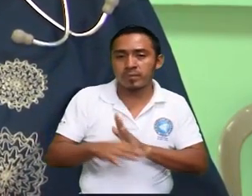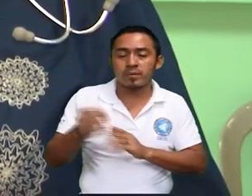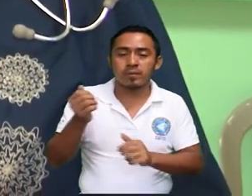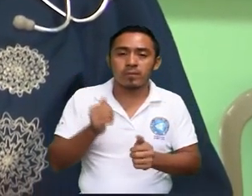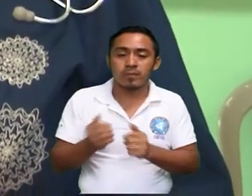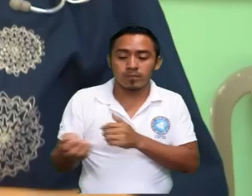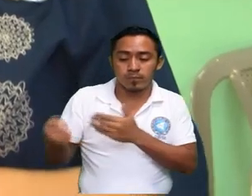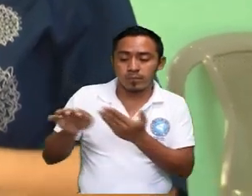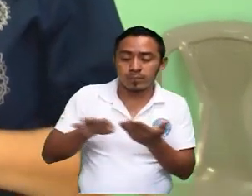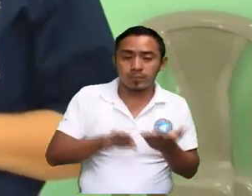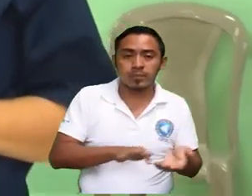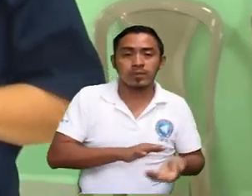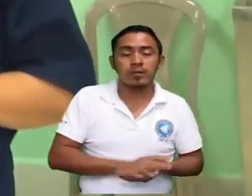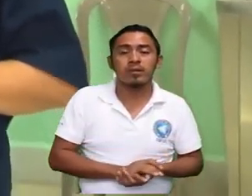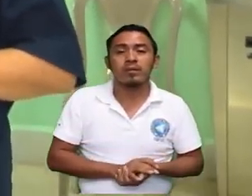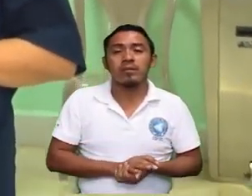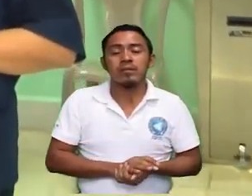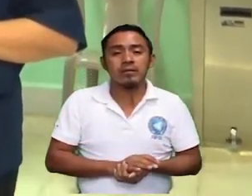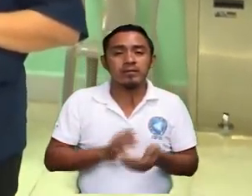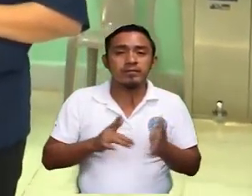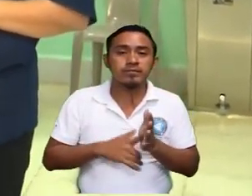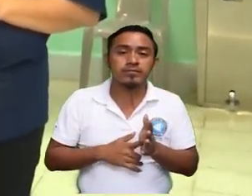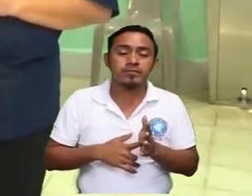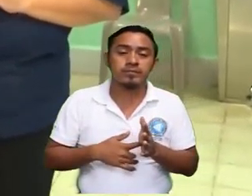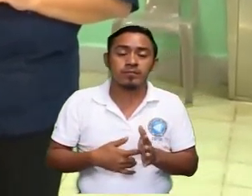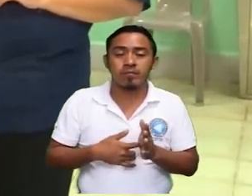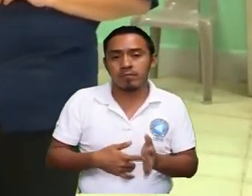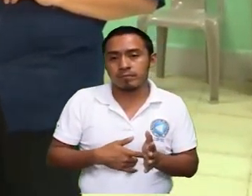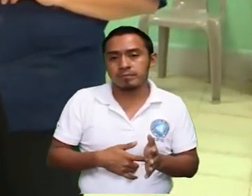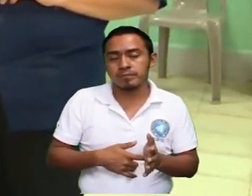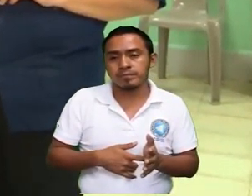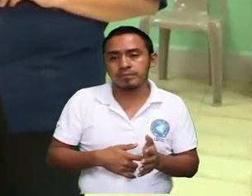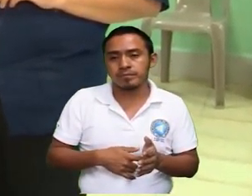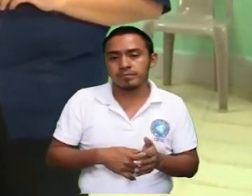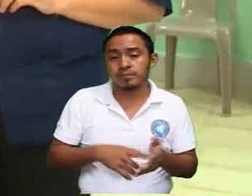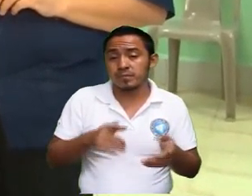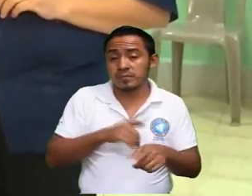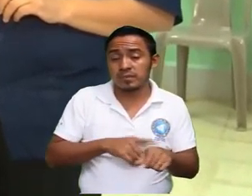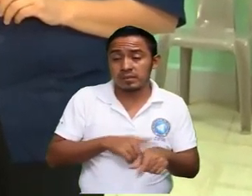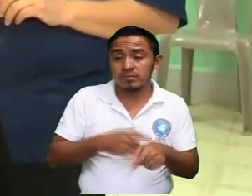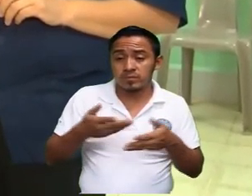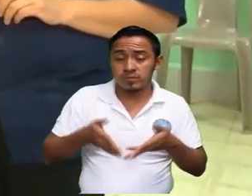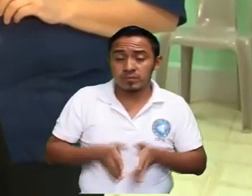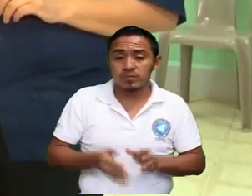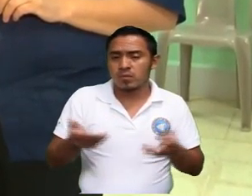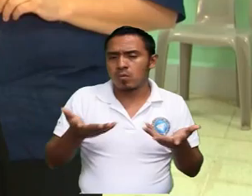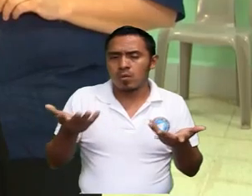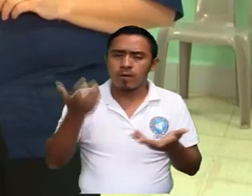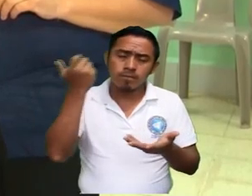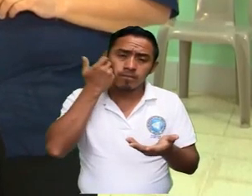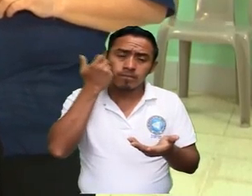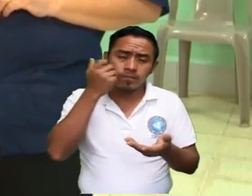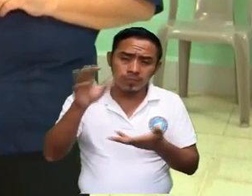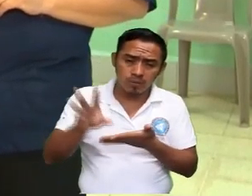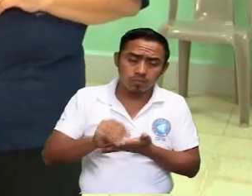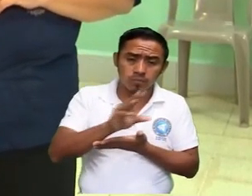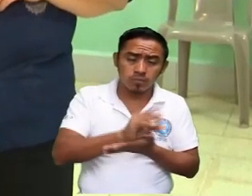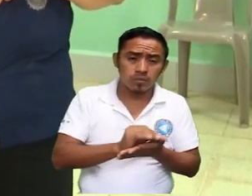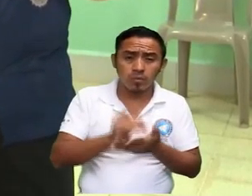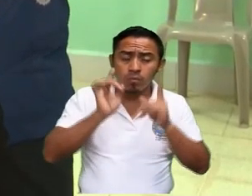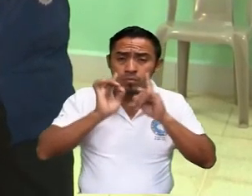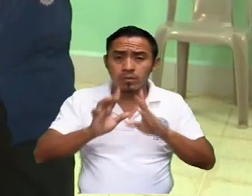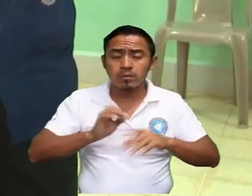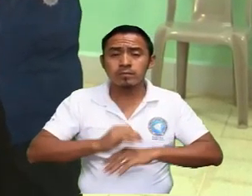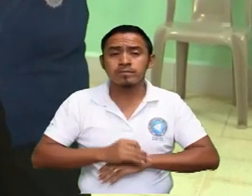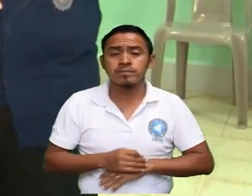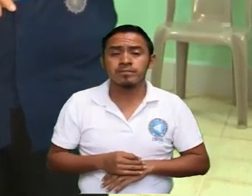que me refería. Porque, por ejemplo, un niño que nació prematuro, ¿cuáles son las enfermedades que se debe tener más cuidado, por